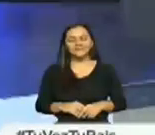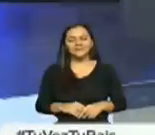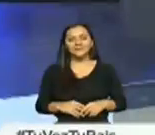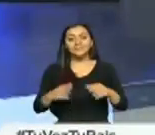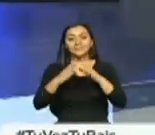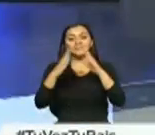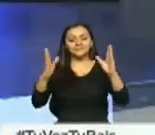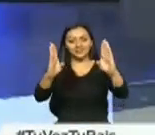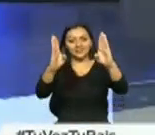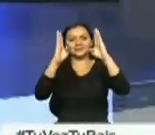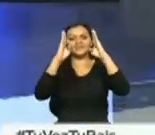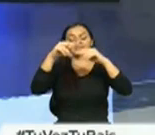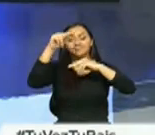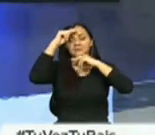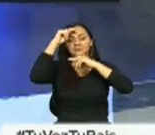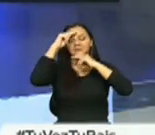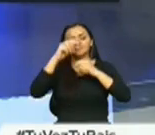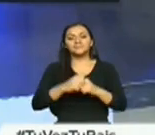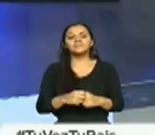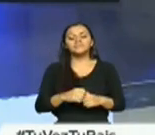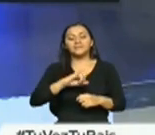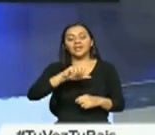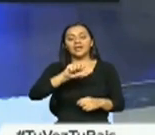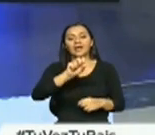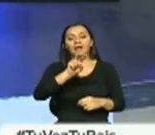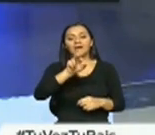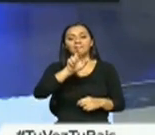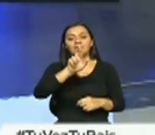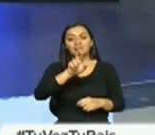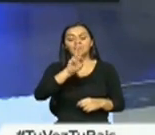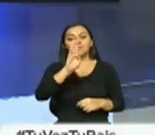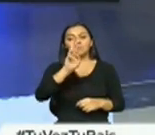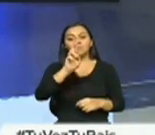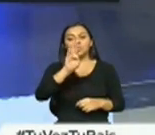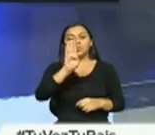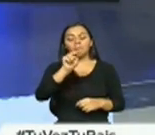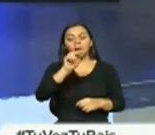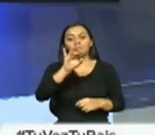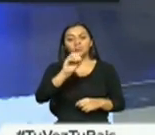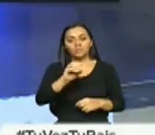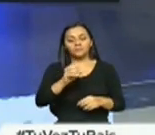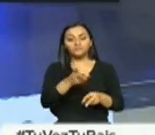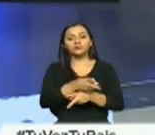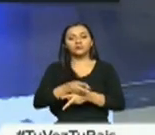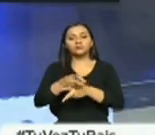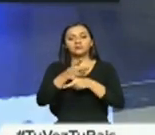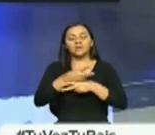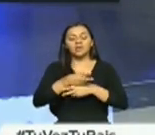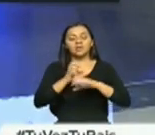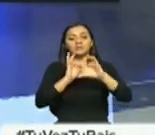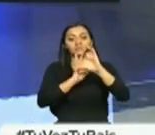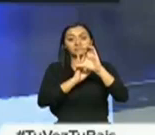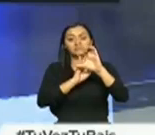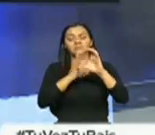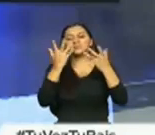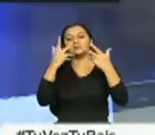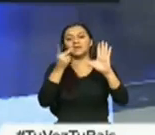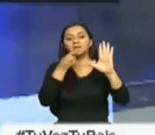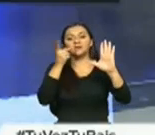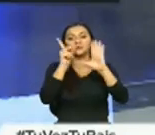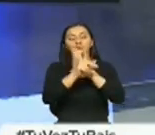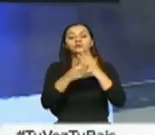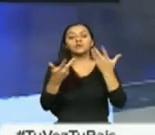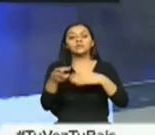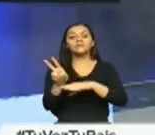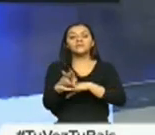Mucha atención a la siguiente noticia. Javier Burbano, consejero de Participación Ciudadana y Control Social, presentará una denuncia penal en